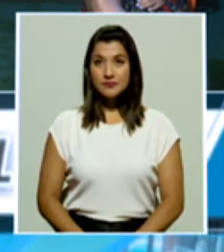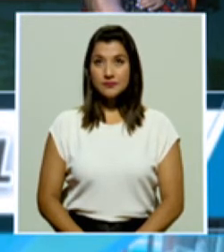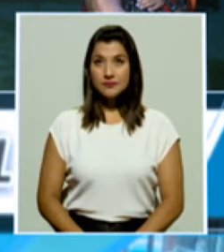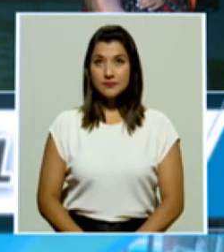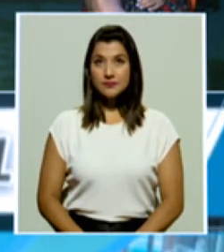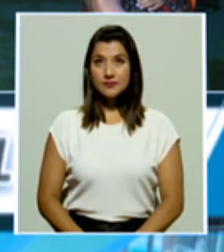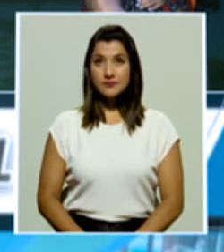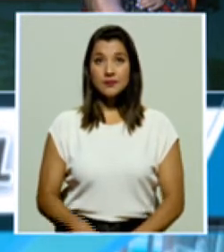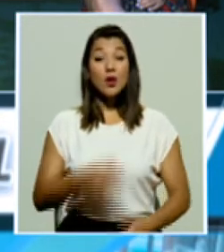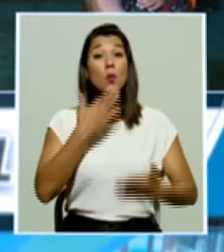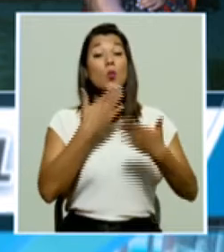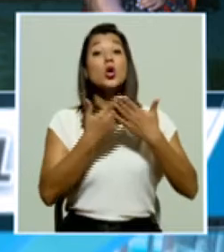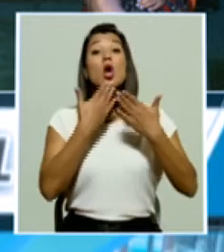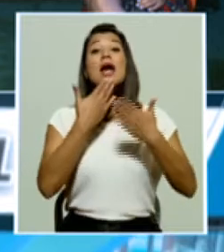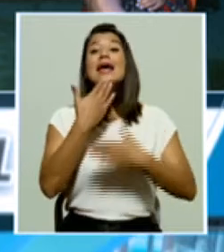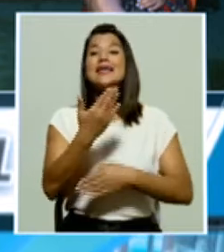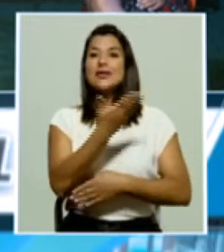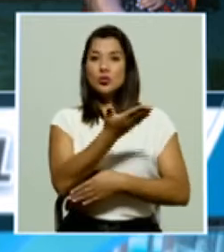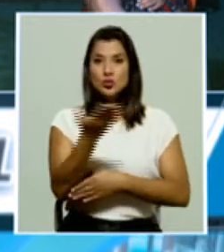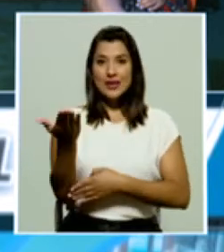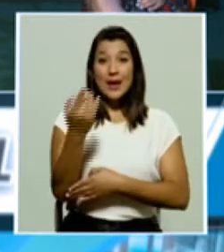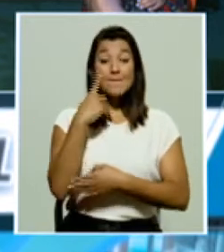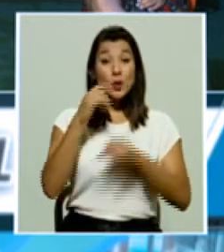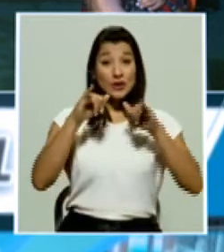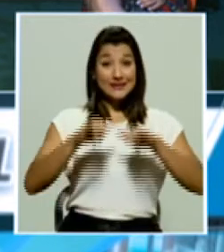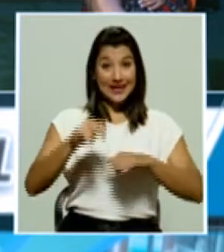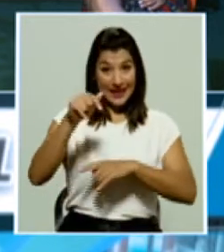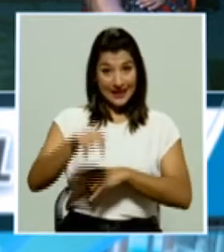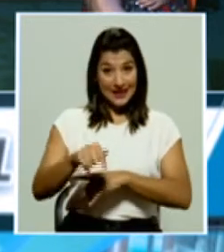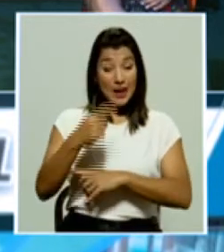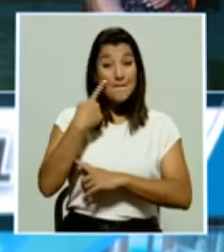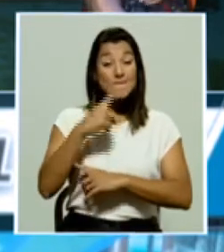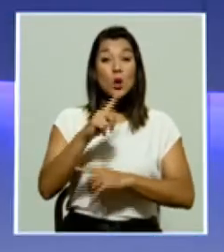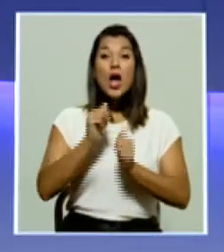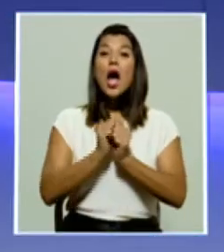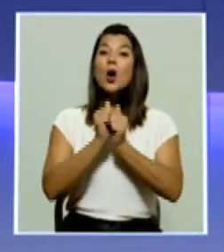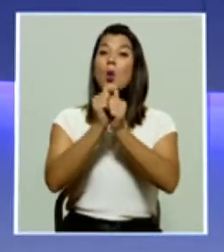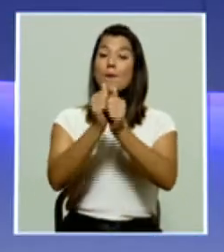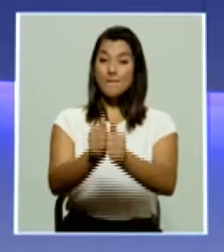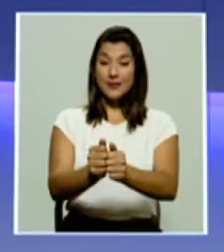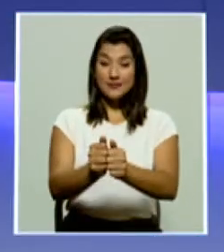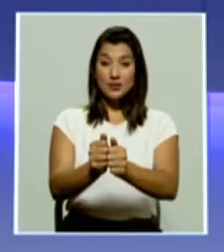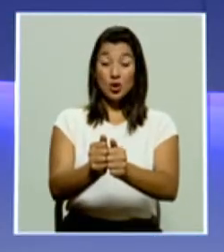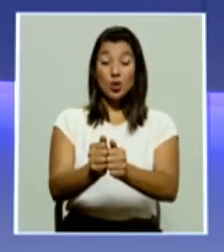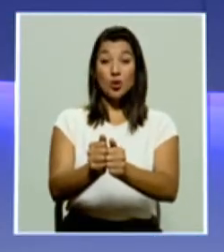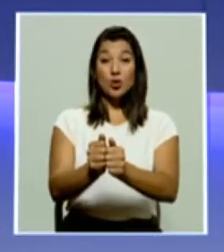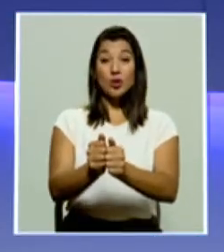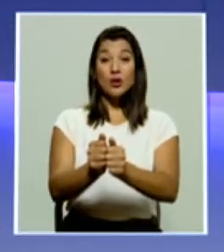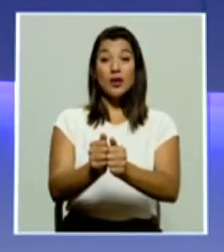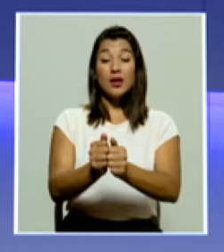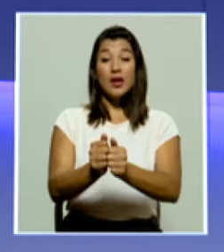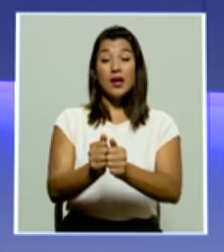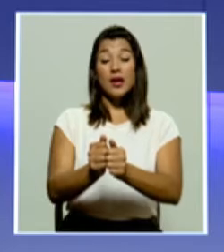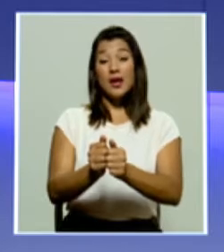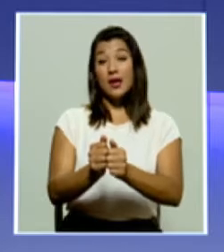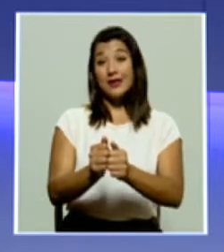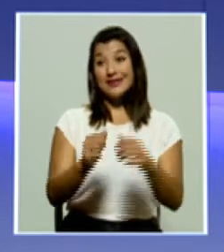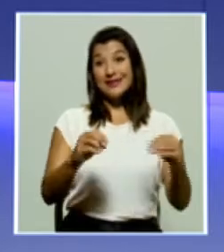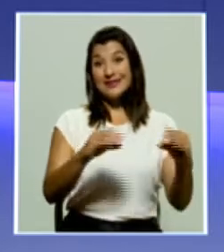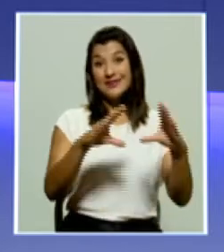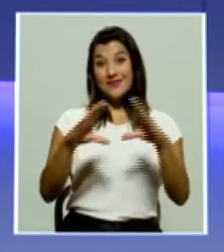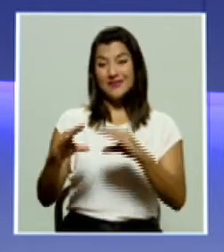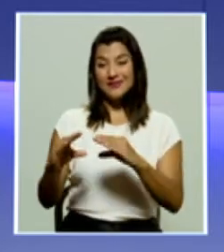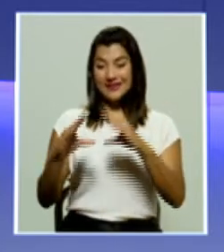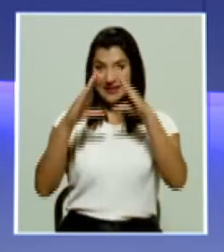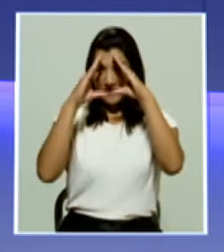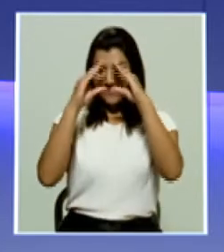Y gracias a ustedes por estar ahí, por acompañarnos durante estas jornadas